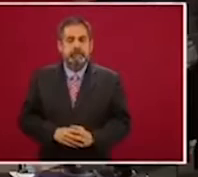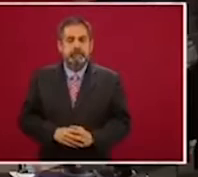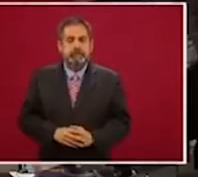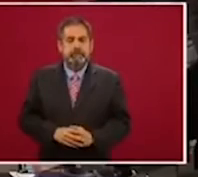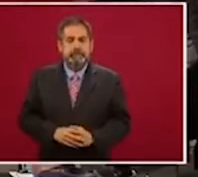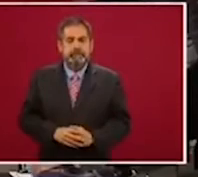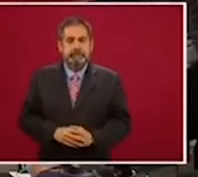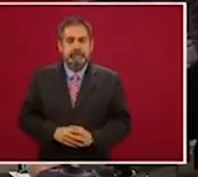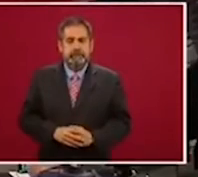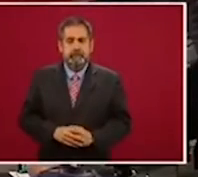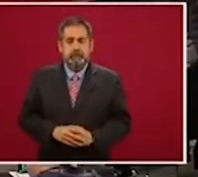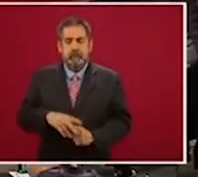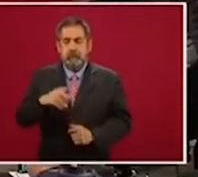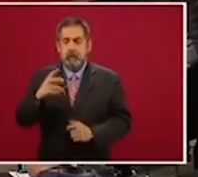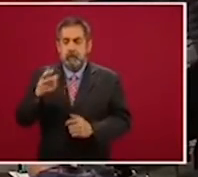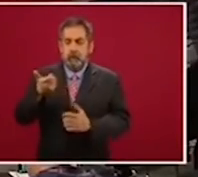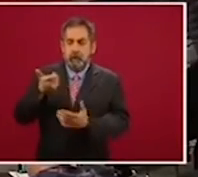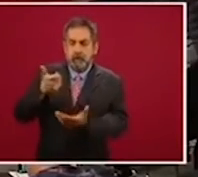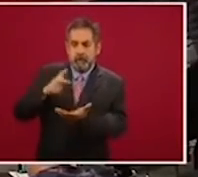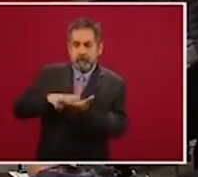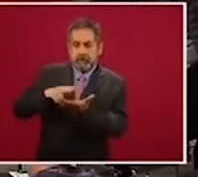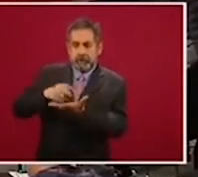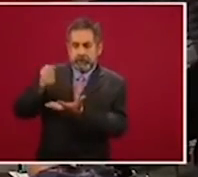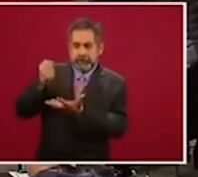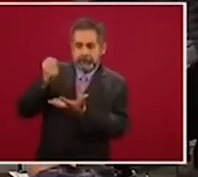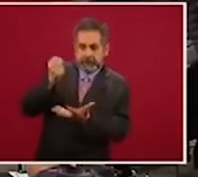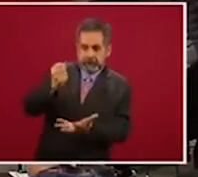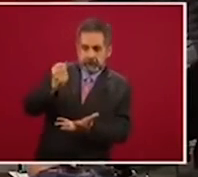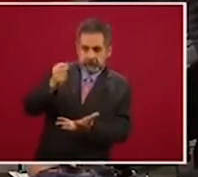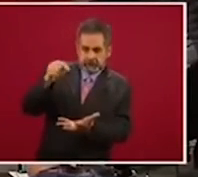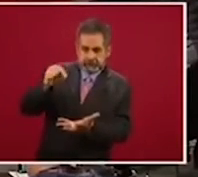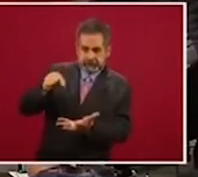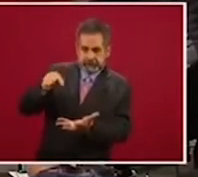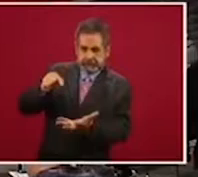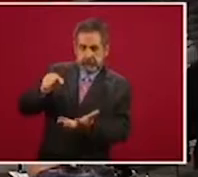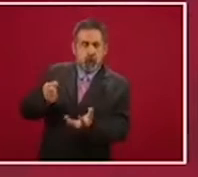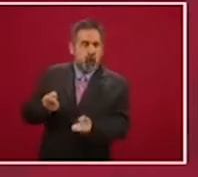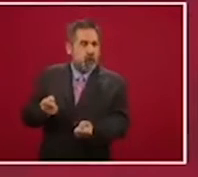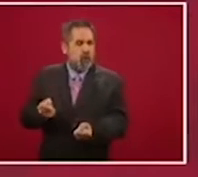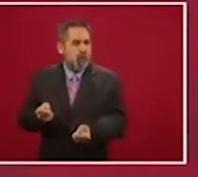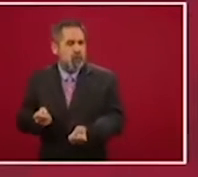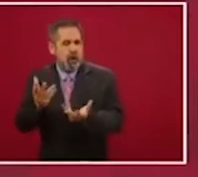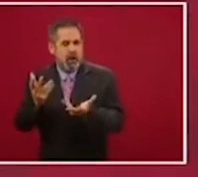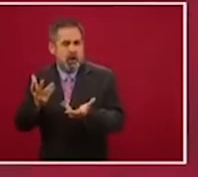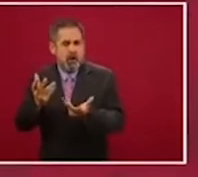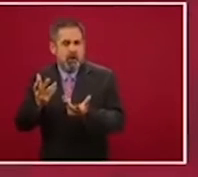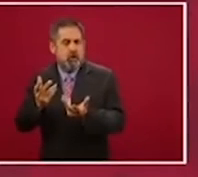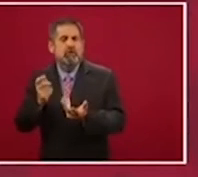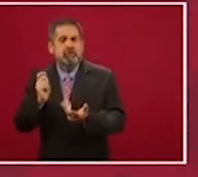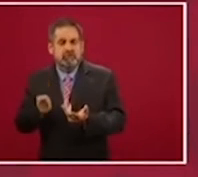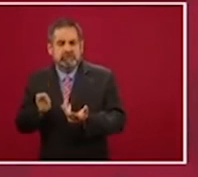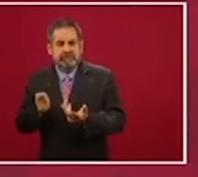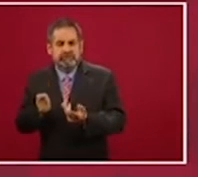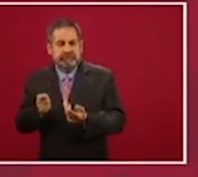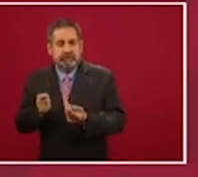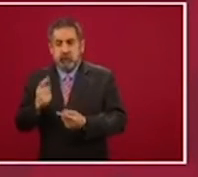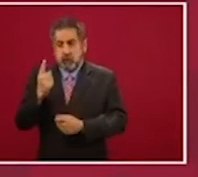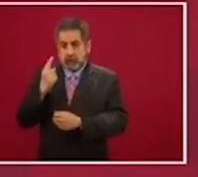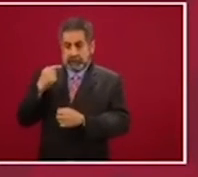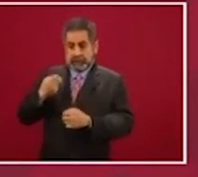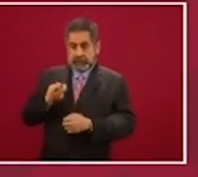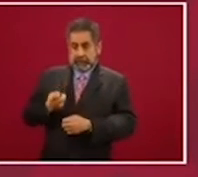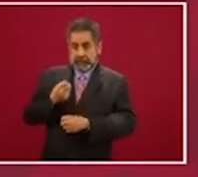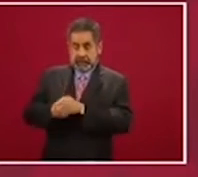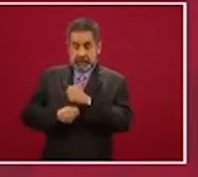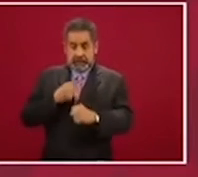el presupuesto qué se va a destinar este año